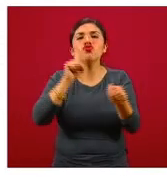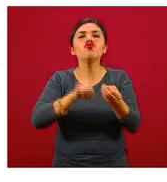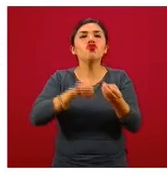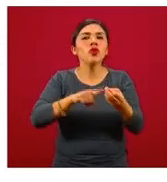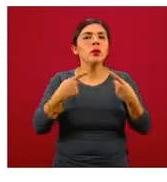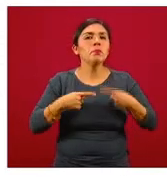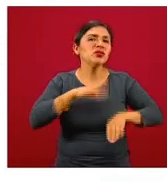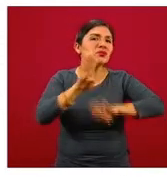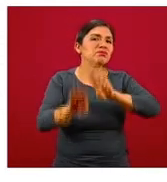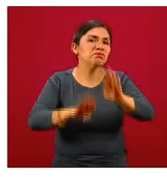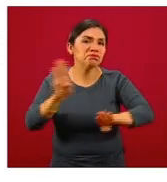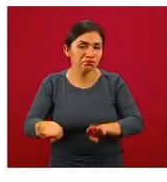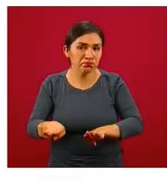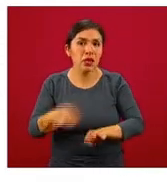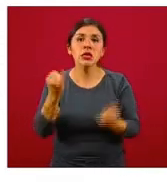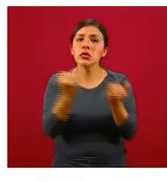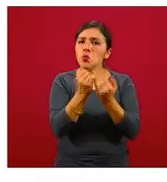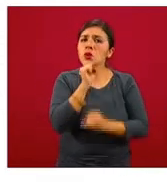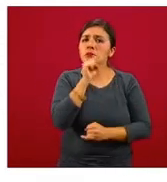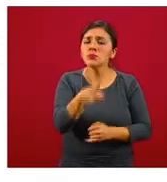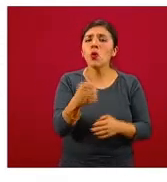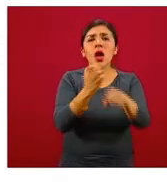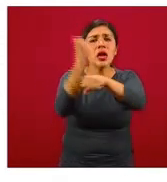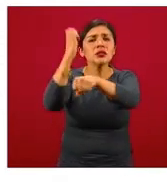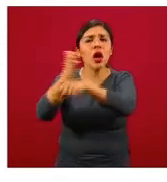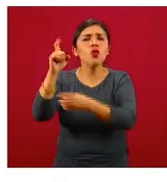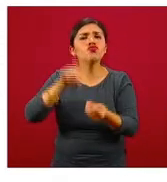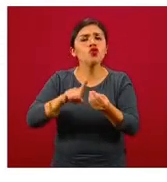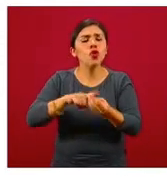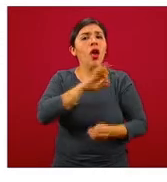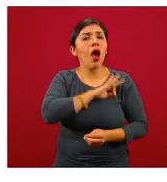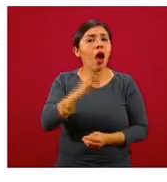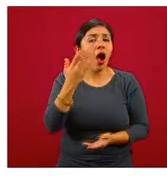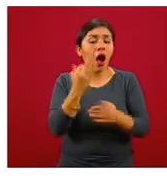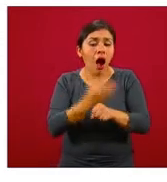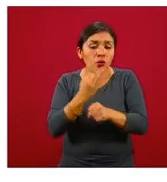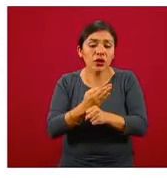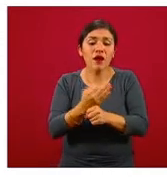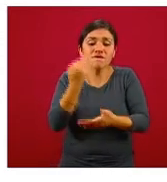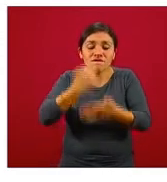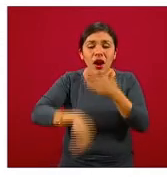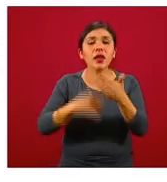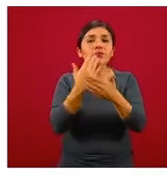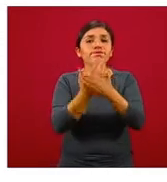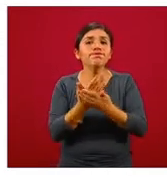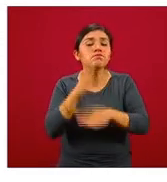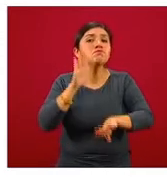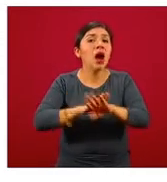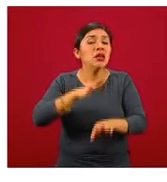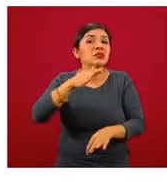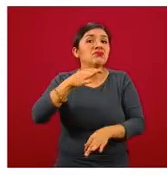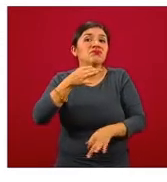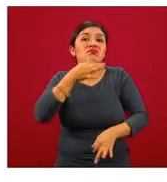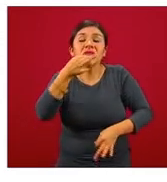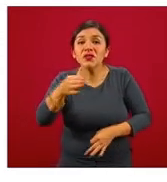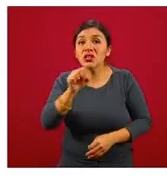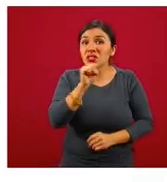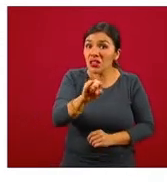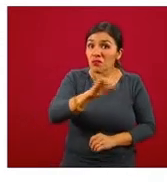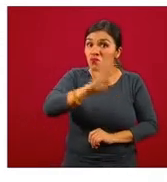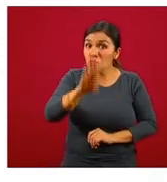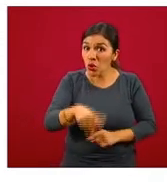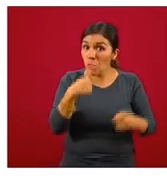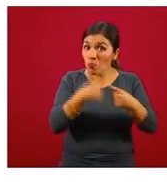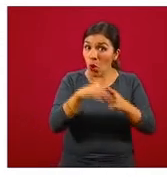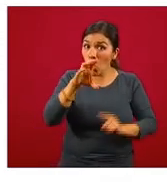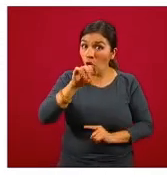y así state también where the aquellas death entidades occurred. federativas en donde podemos And we can todavía esperar en get los an siguientes idea of días what más we have ahead confirmación of us de in the next couple defunciones